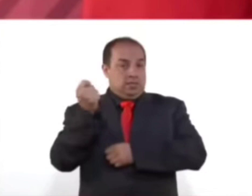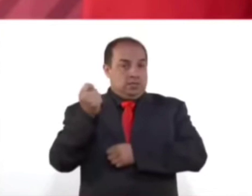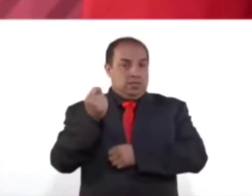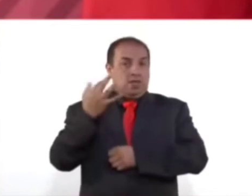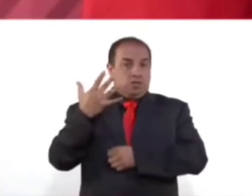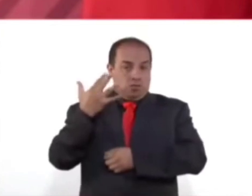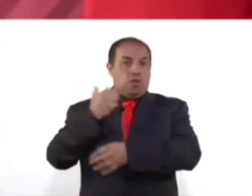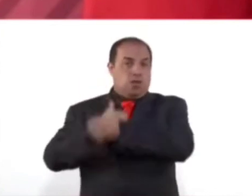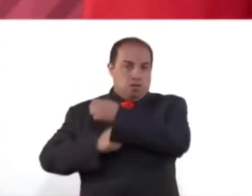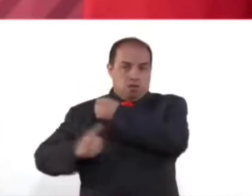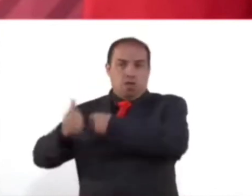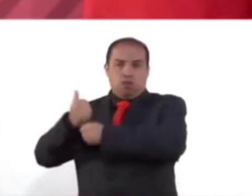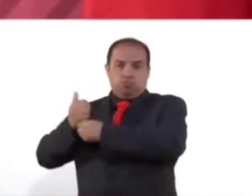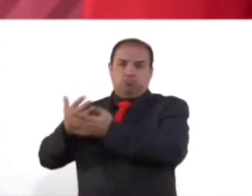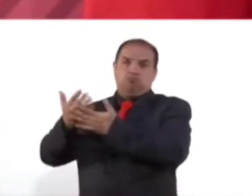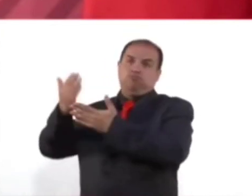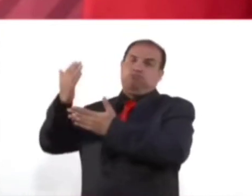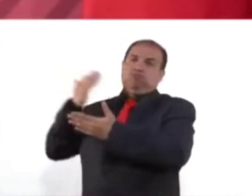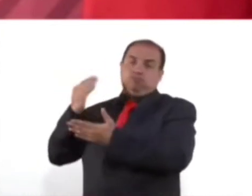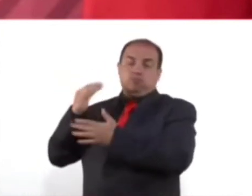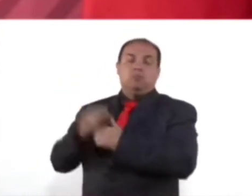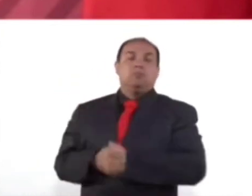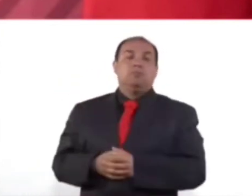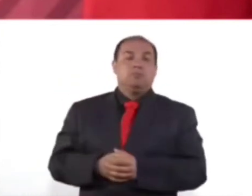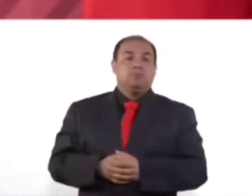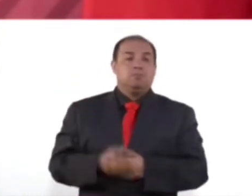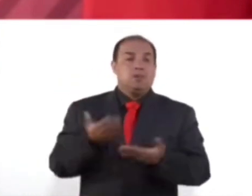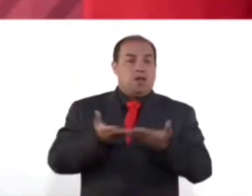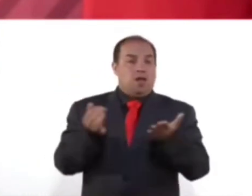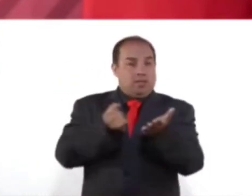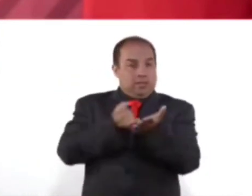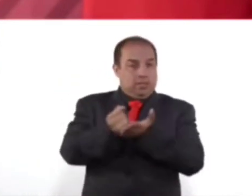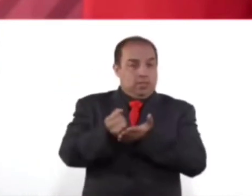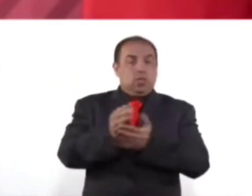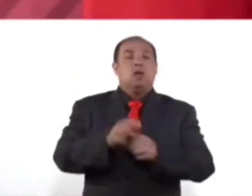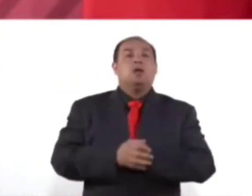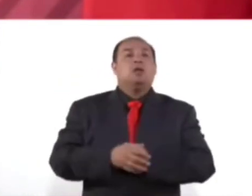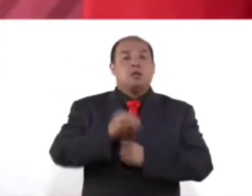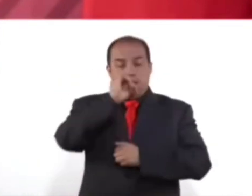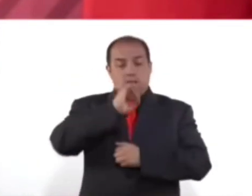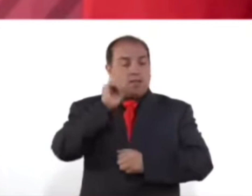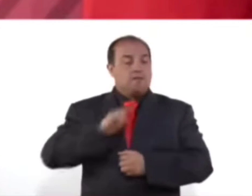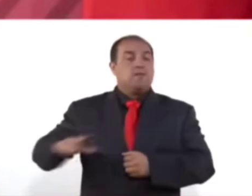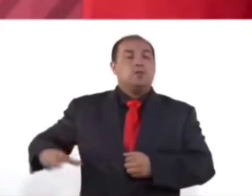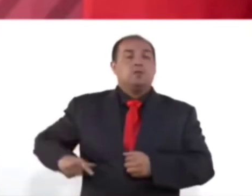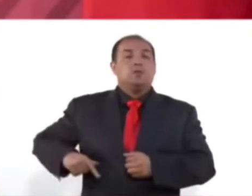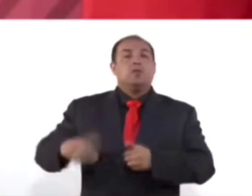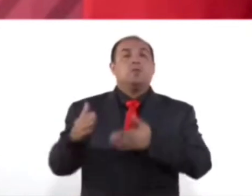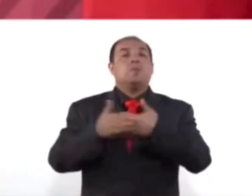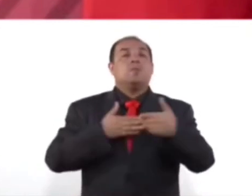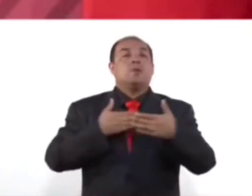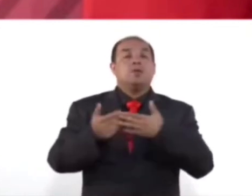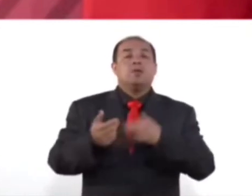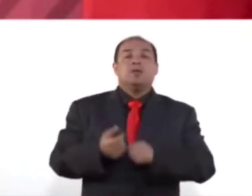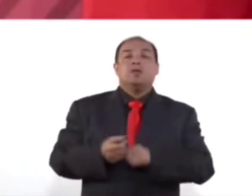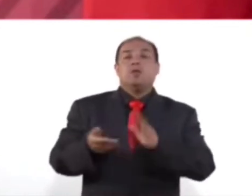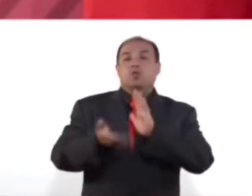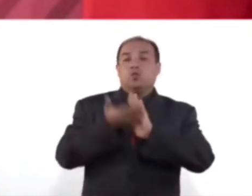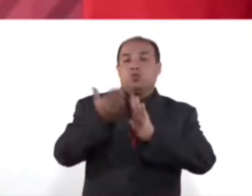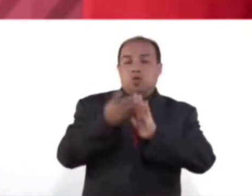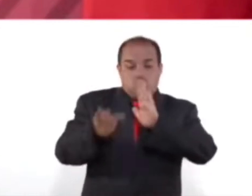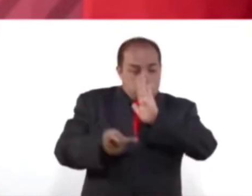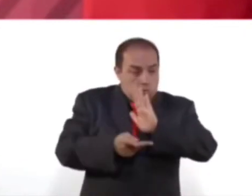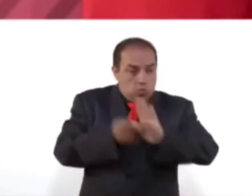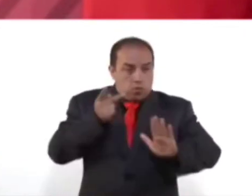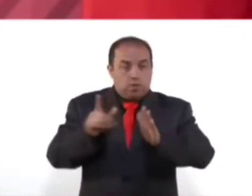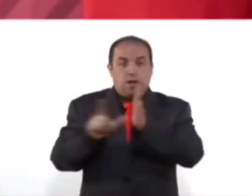medio siglo. Por esa razón, la decisión de la jefa de gobierno de renovar y de construir la nueva línea 1